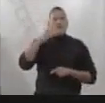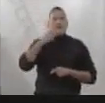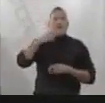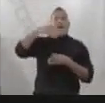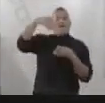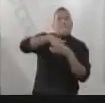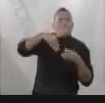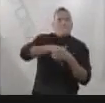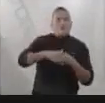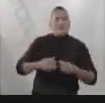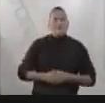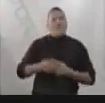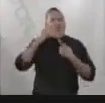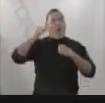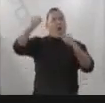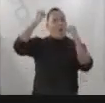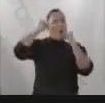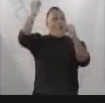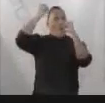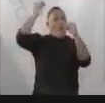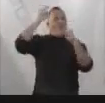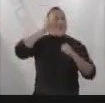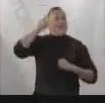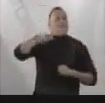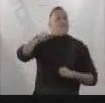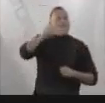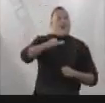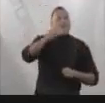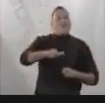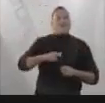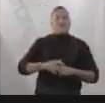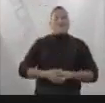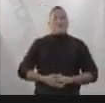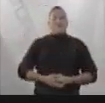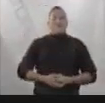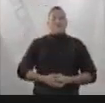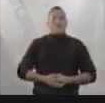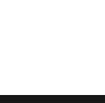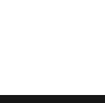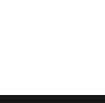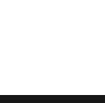venezolanos. gloria al bravo pueblo.